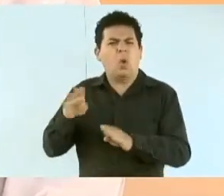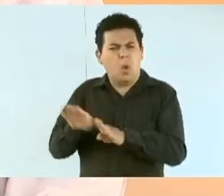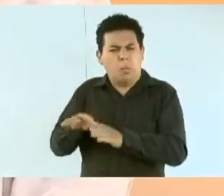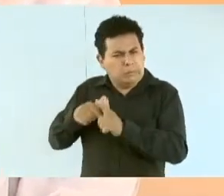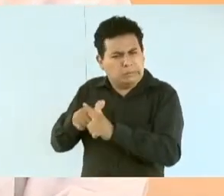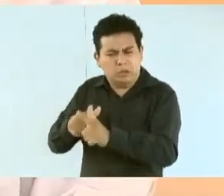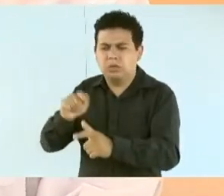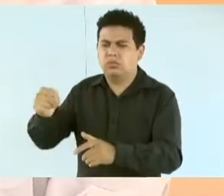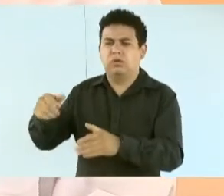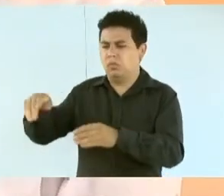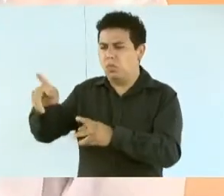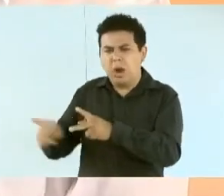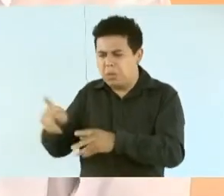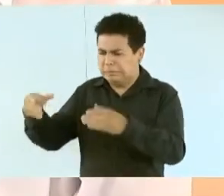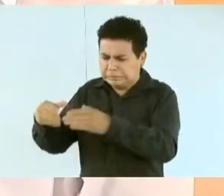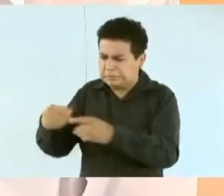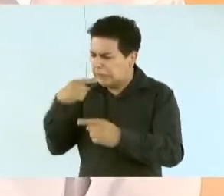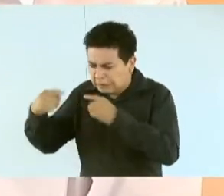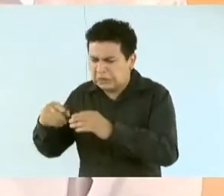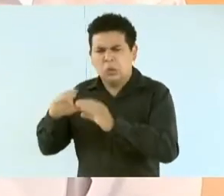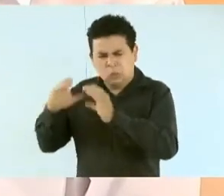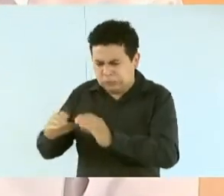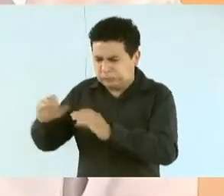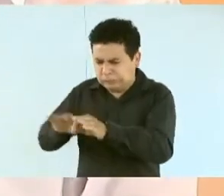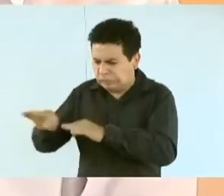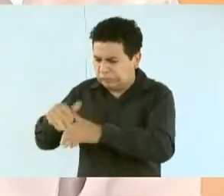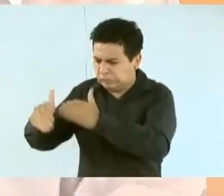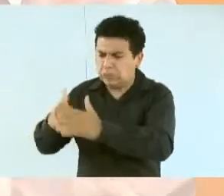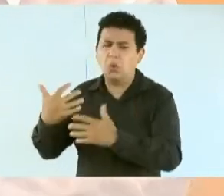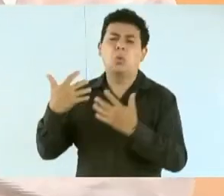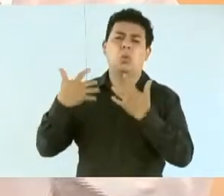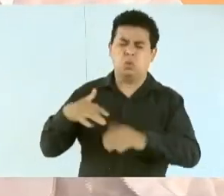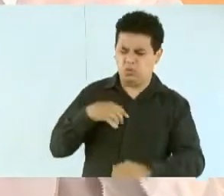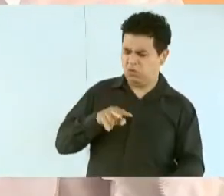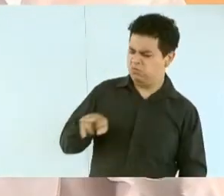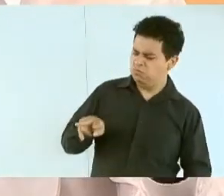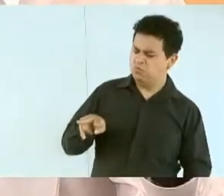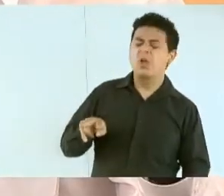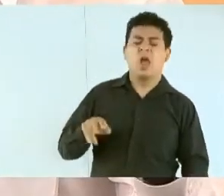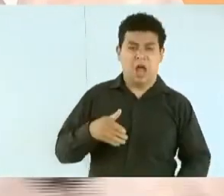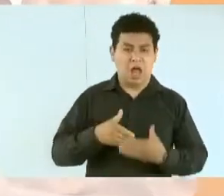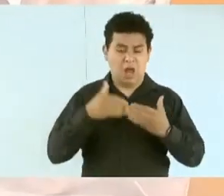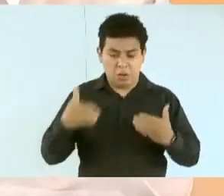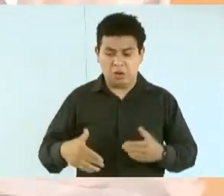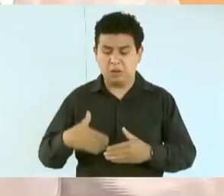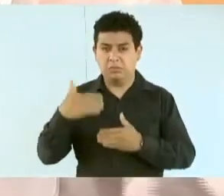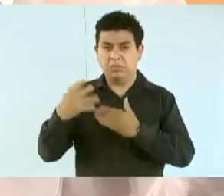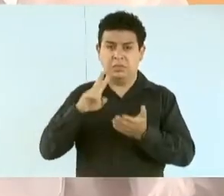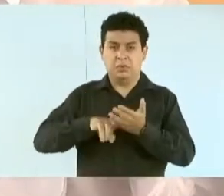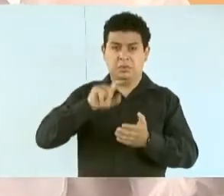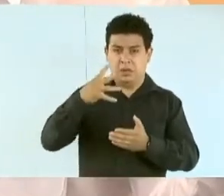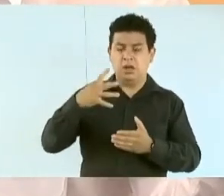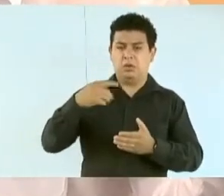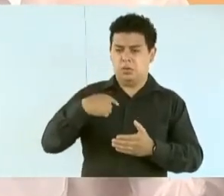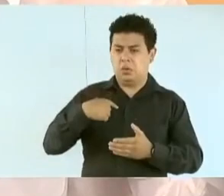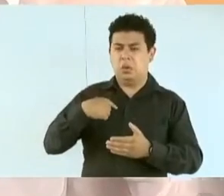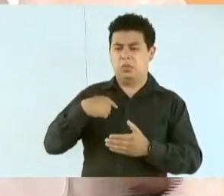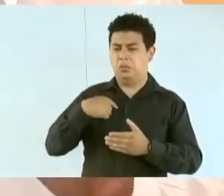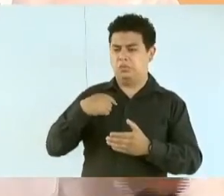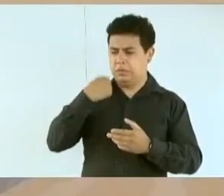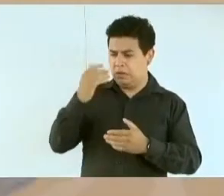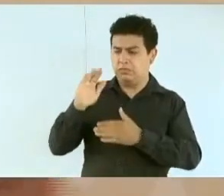a cumplir el compromiso de que para el 2024 se